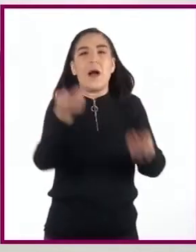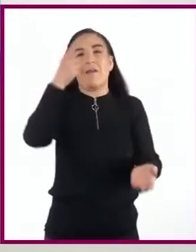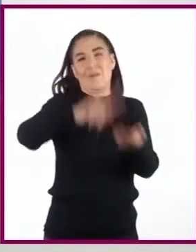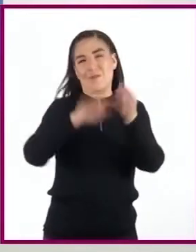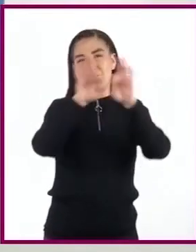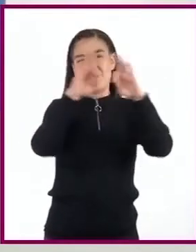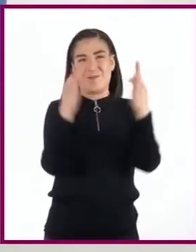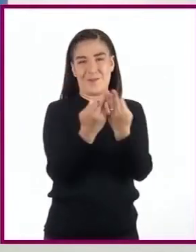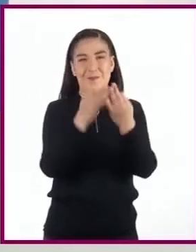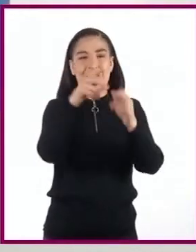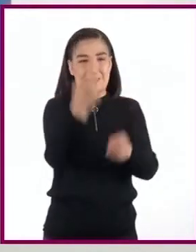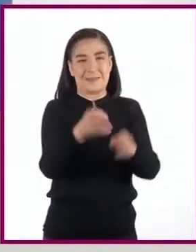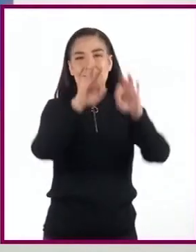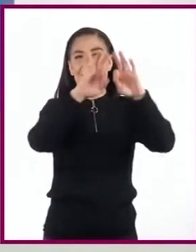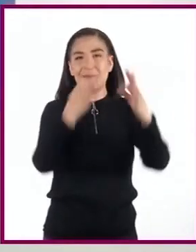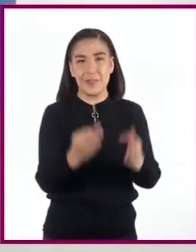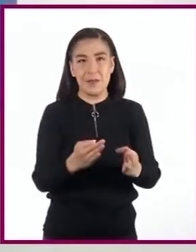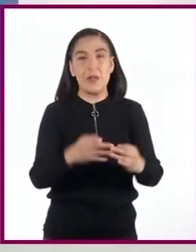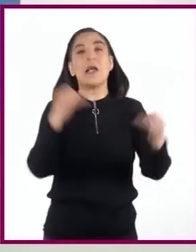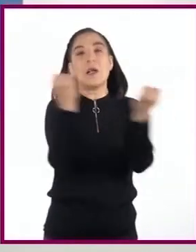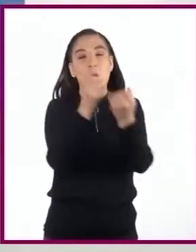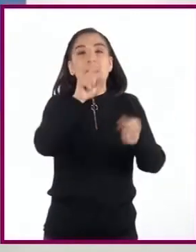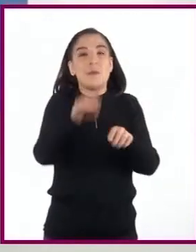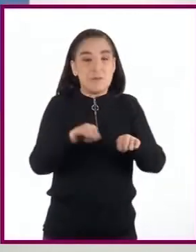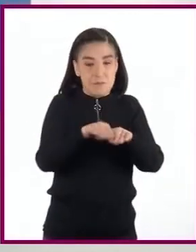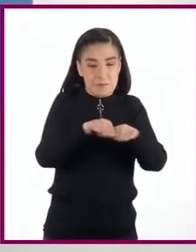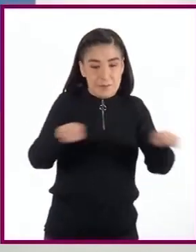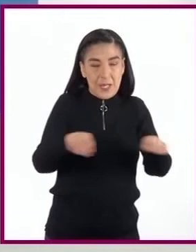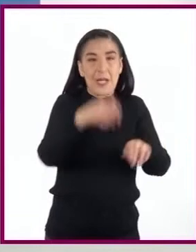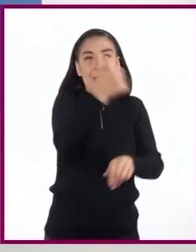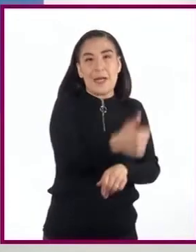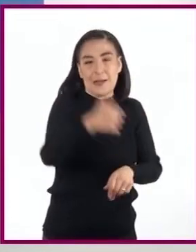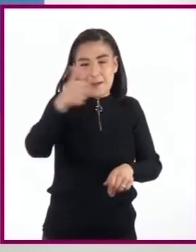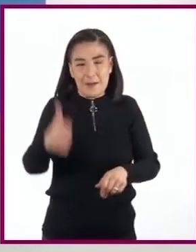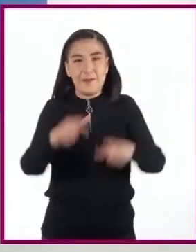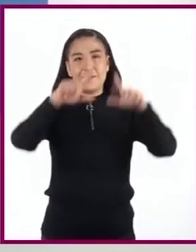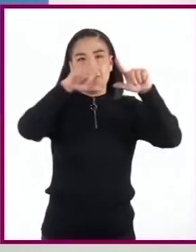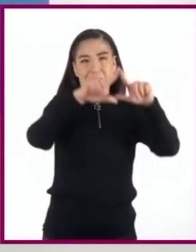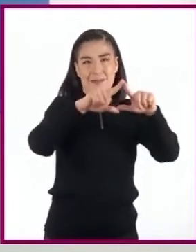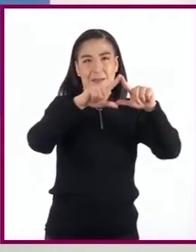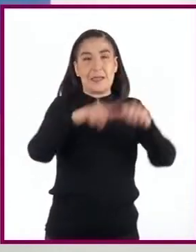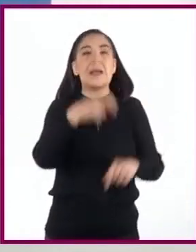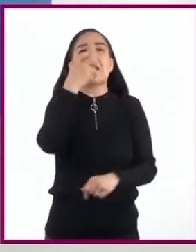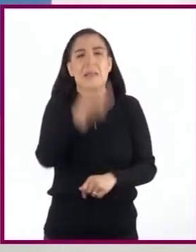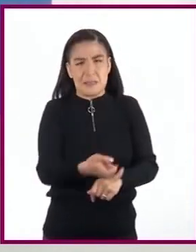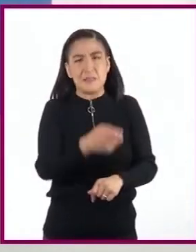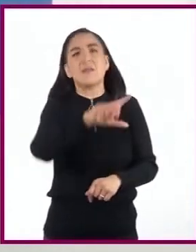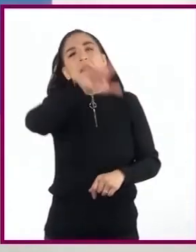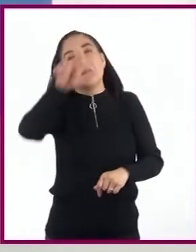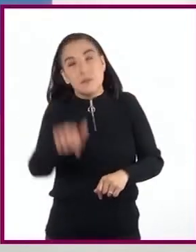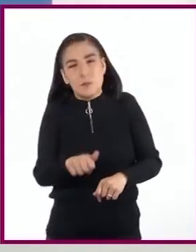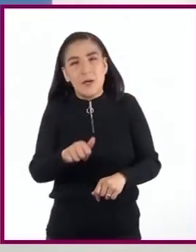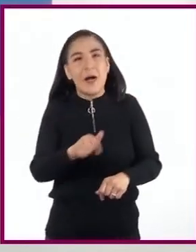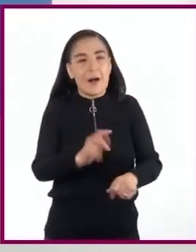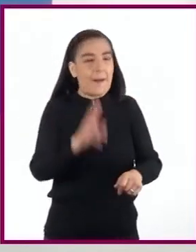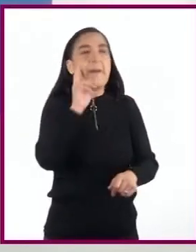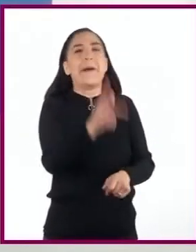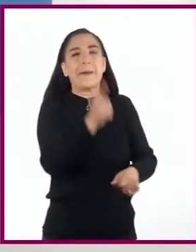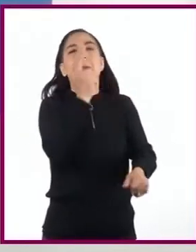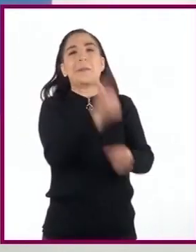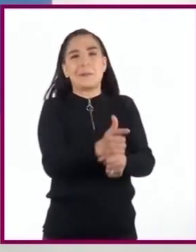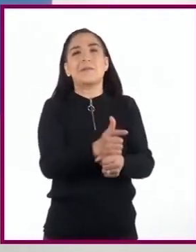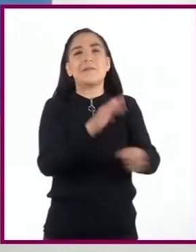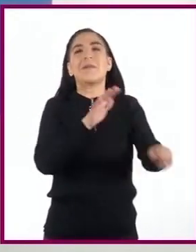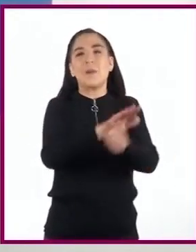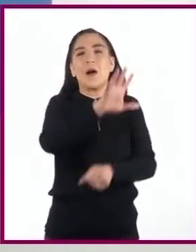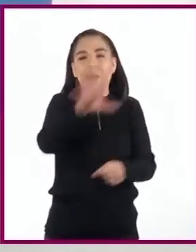en la figura, al igual que las medidas que hay en cada uno de ellos. De esta manera, podremos determinar qué elementos